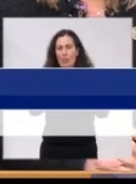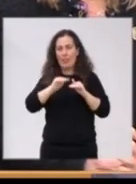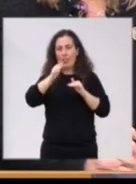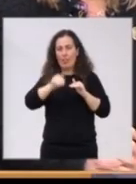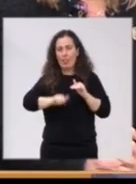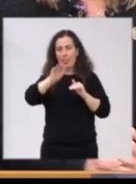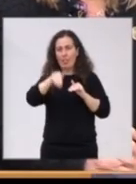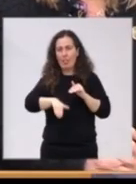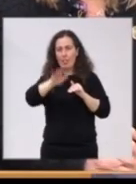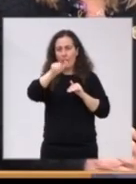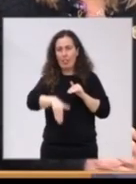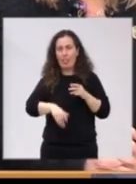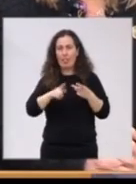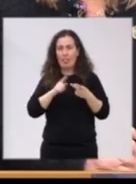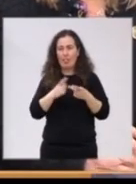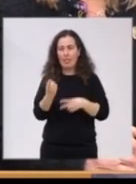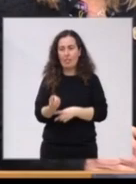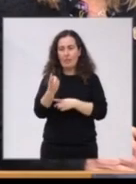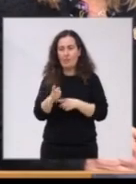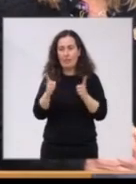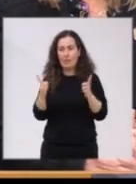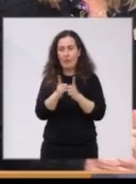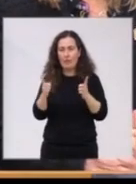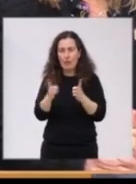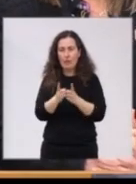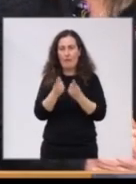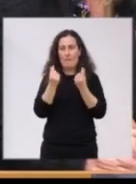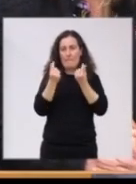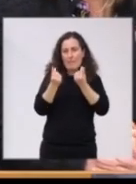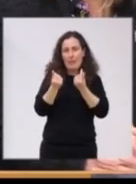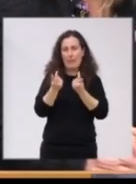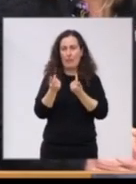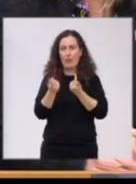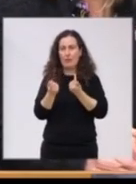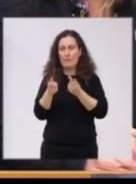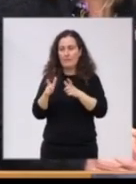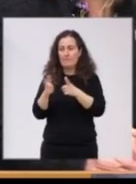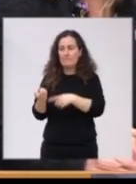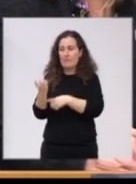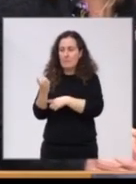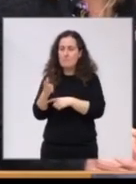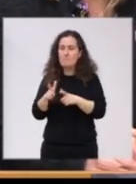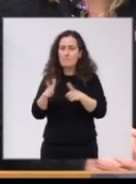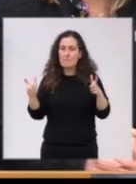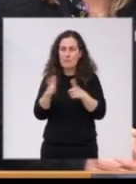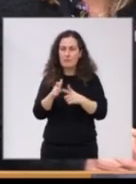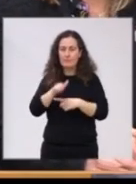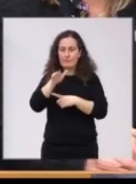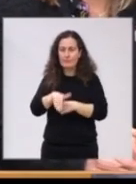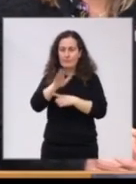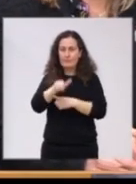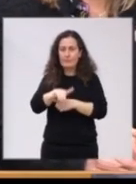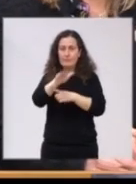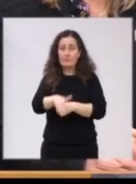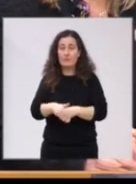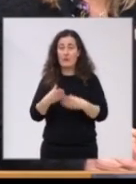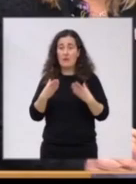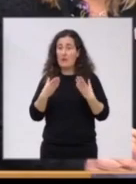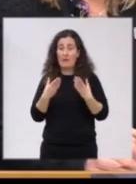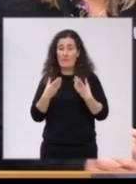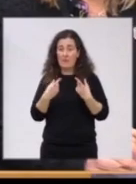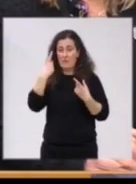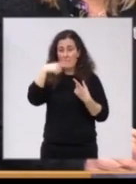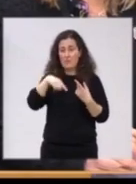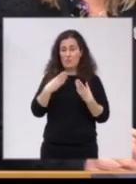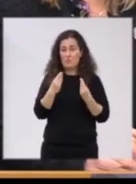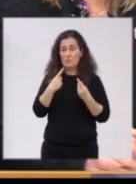incluso a tamaños, pero bueno, muchas temporadas se han iniciado así y luego han terminado bien. La verdad